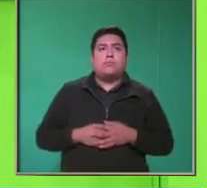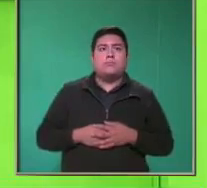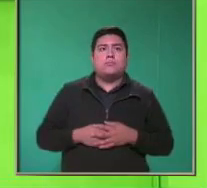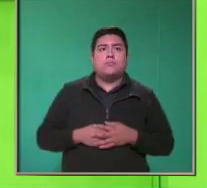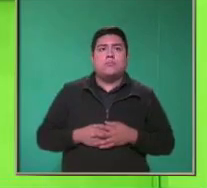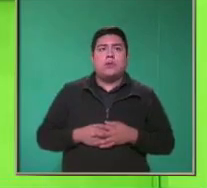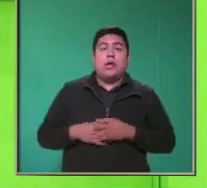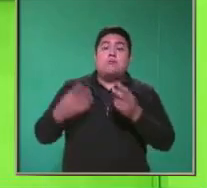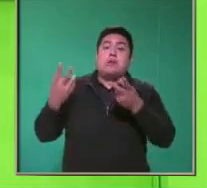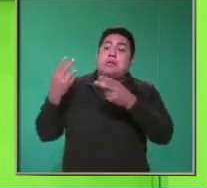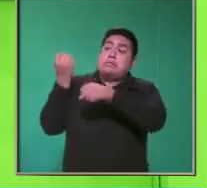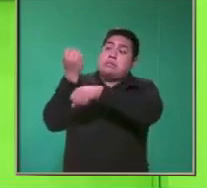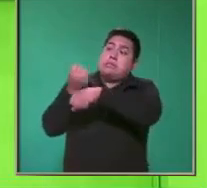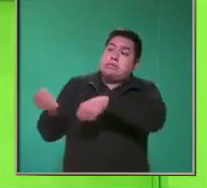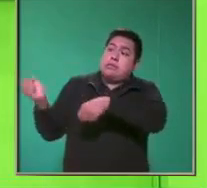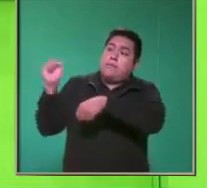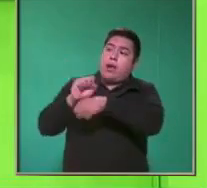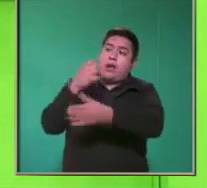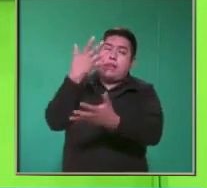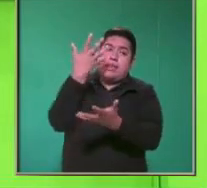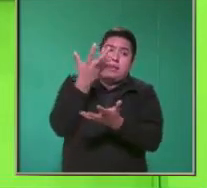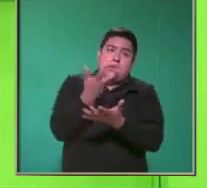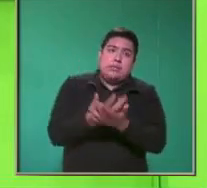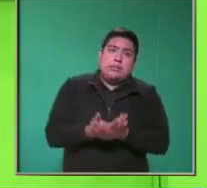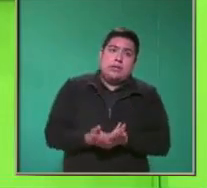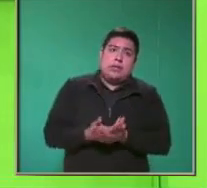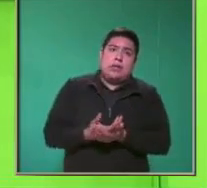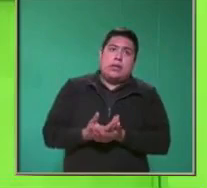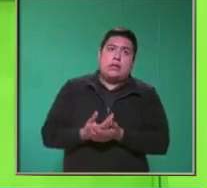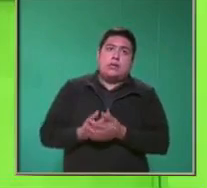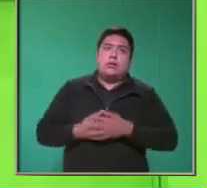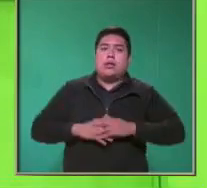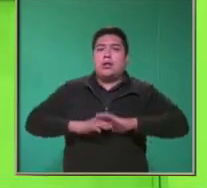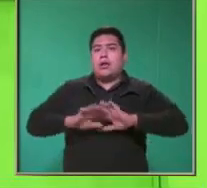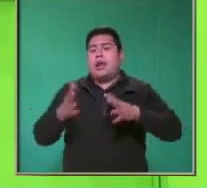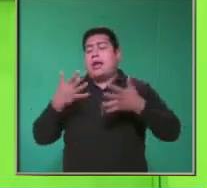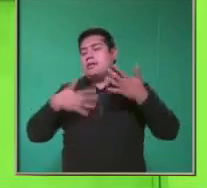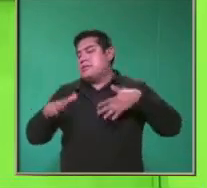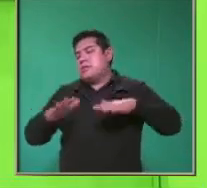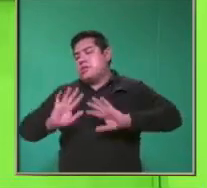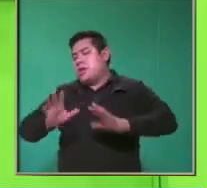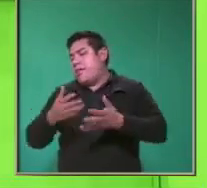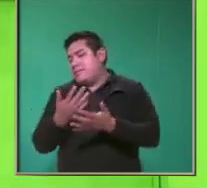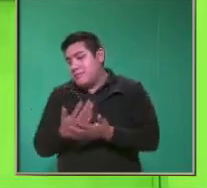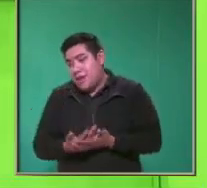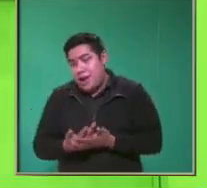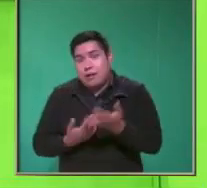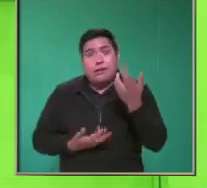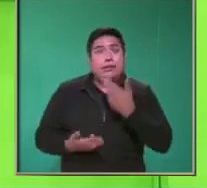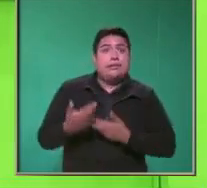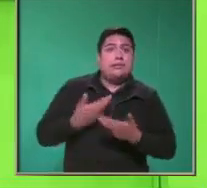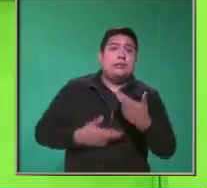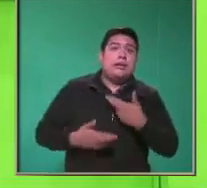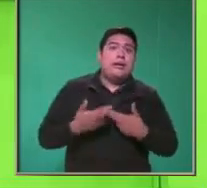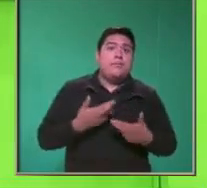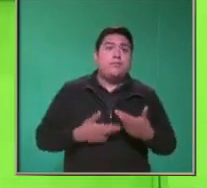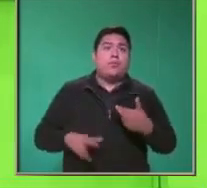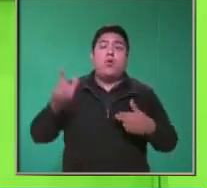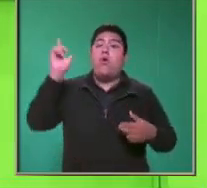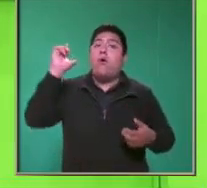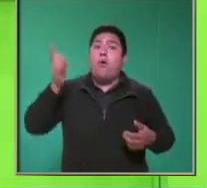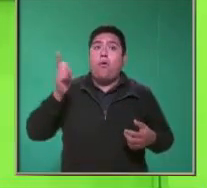que nos sirvieron para reparar todos estos espacios de cansancio. Ya estamos de vuelta. Espero que sea